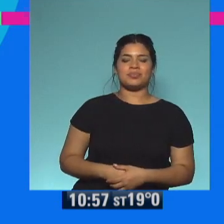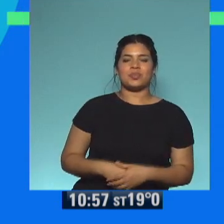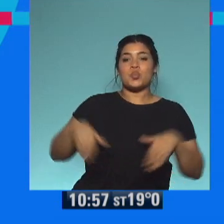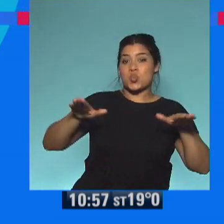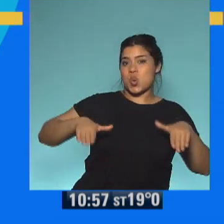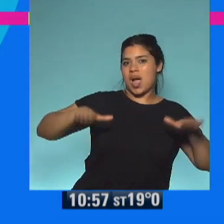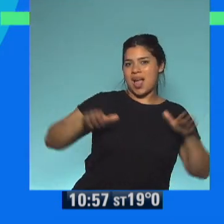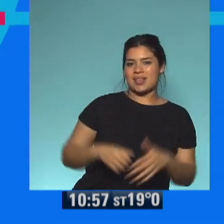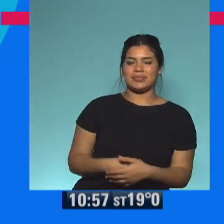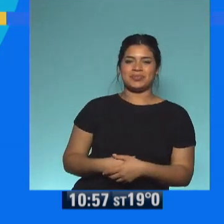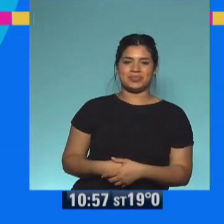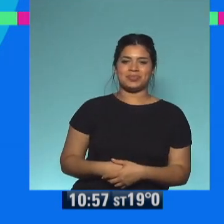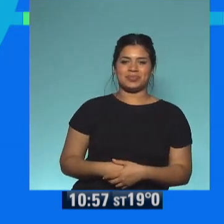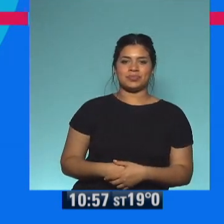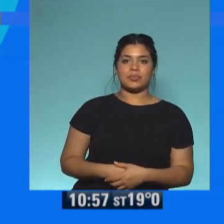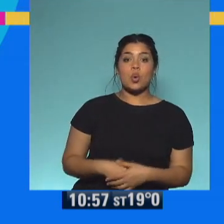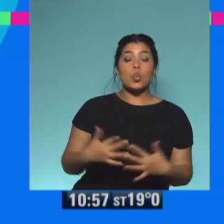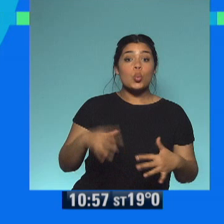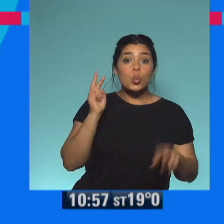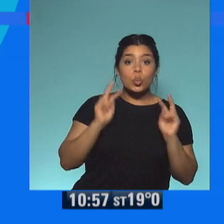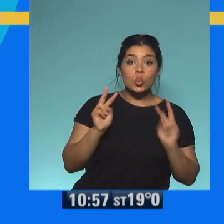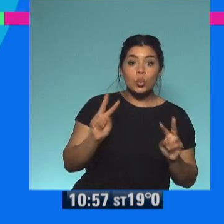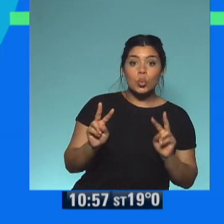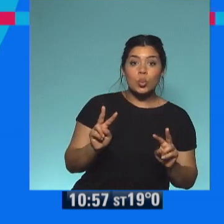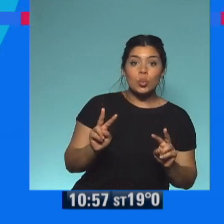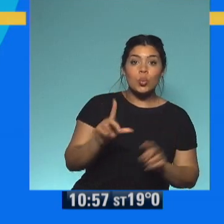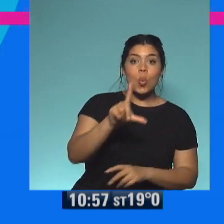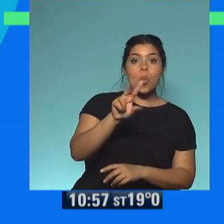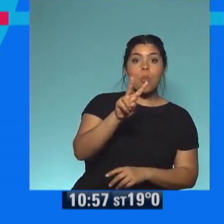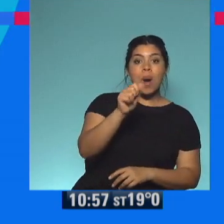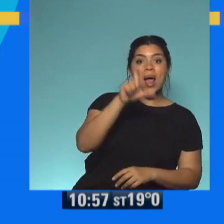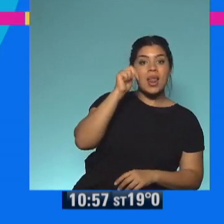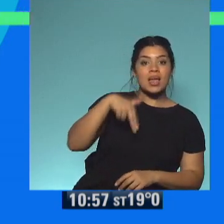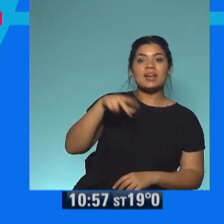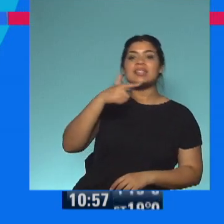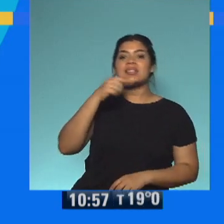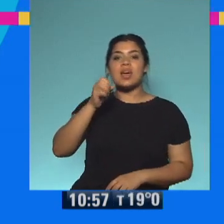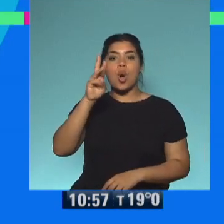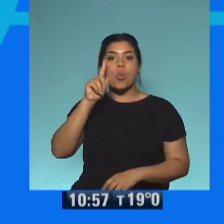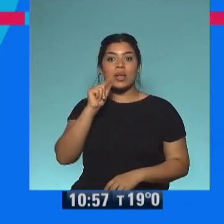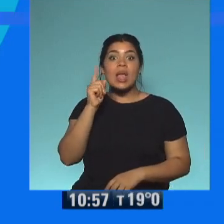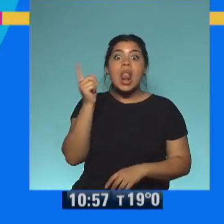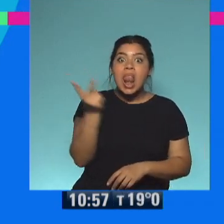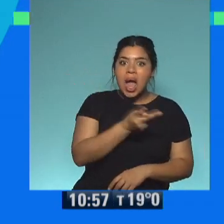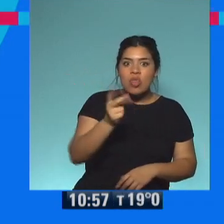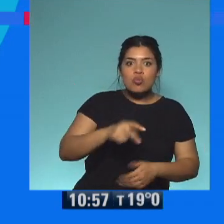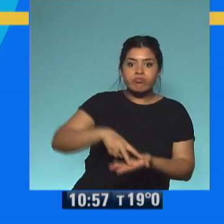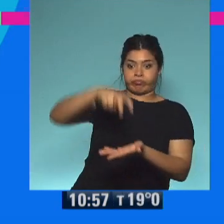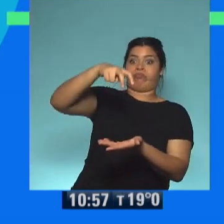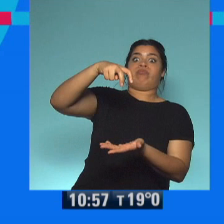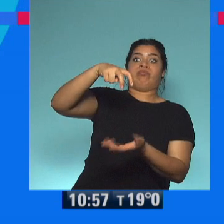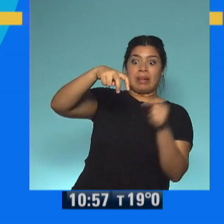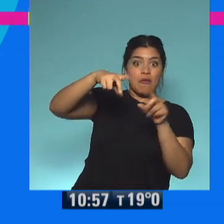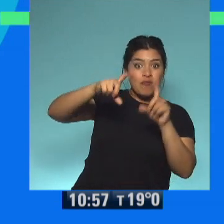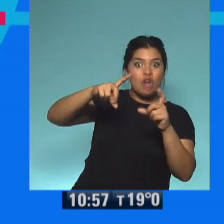Montserrat. ¡Uy, miren! Valen y Sabri sí están volando, ¿eh? Mirá, Sabri tiene globos.